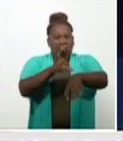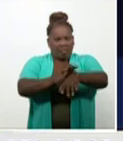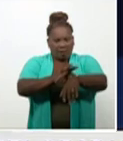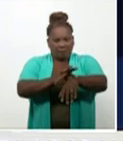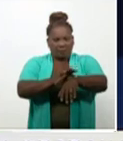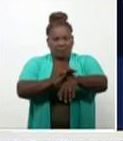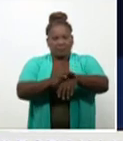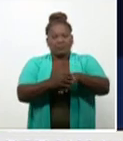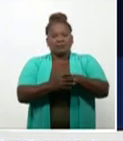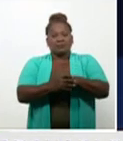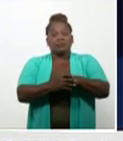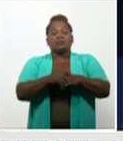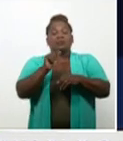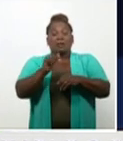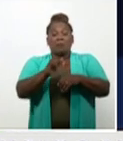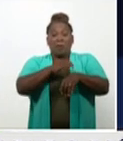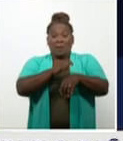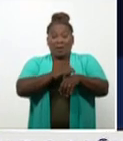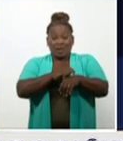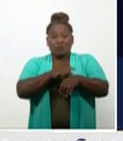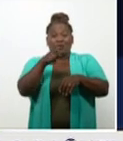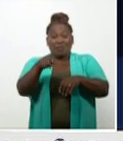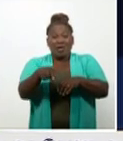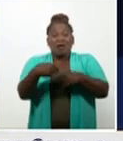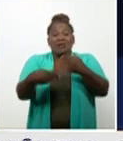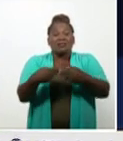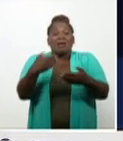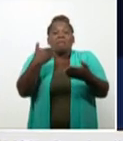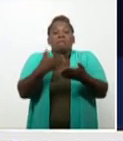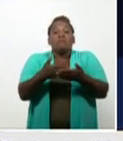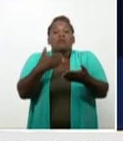diagnóstico, un gran riesgo